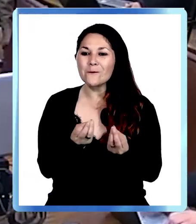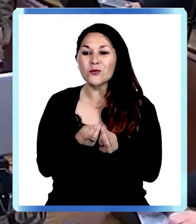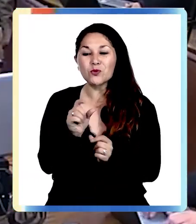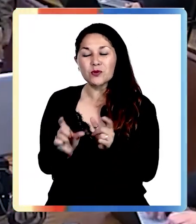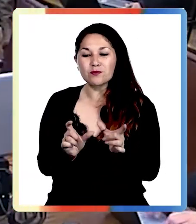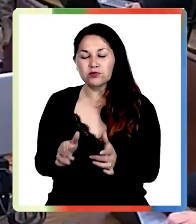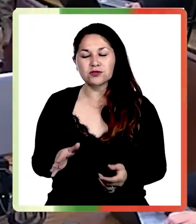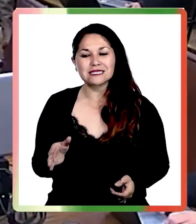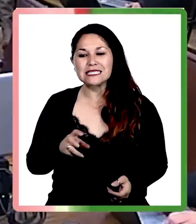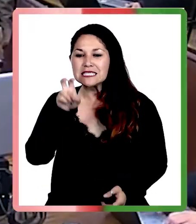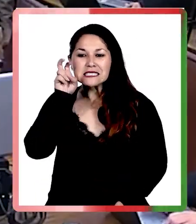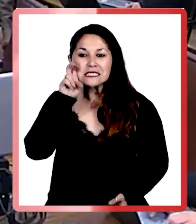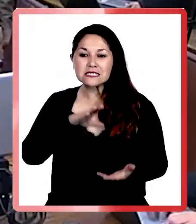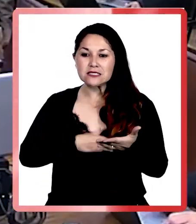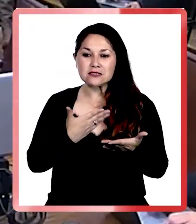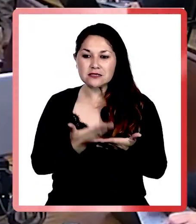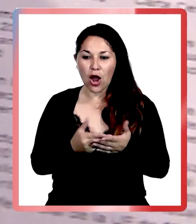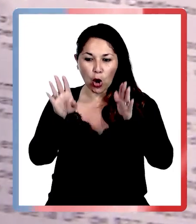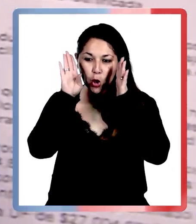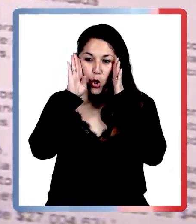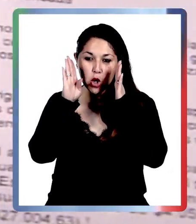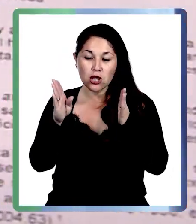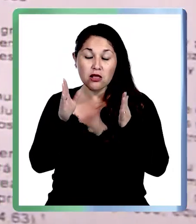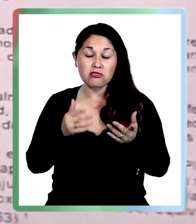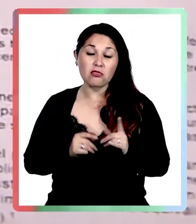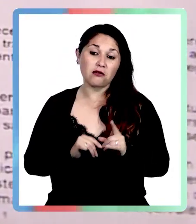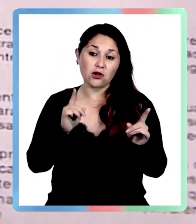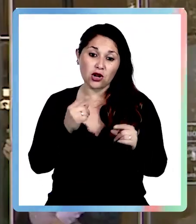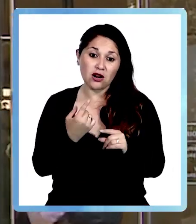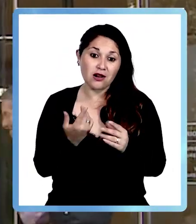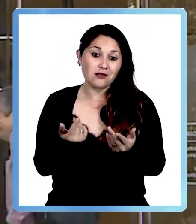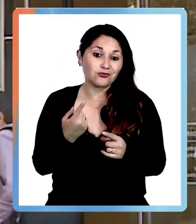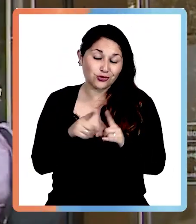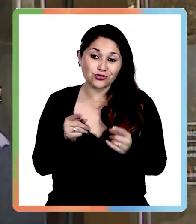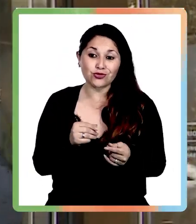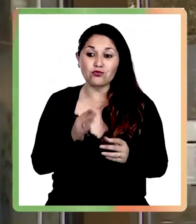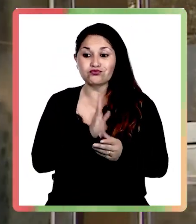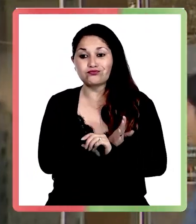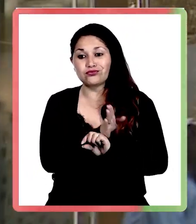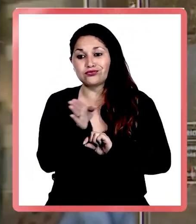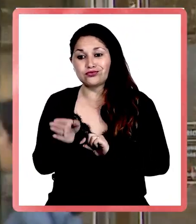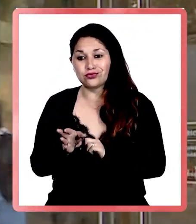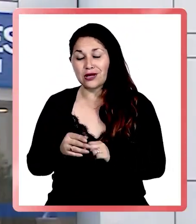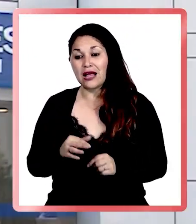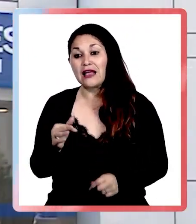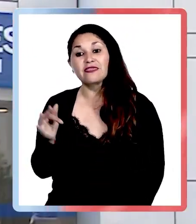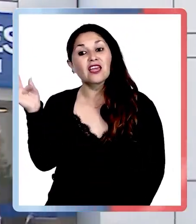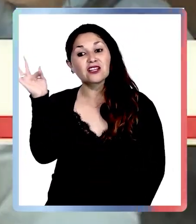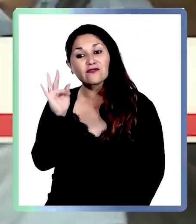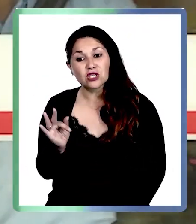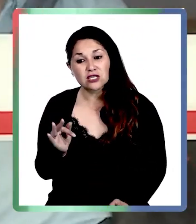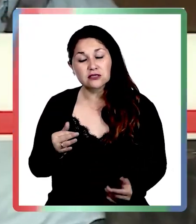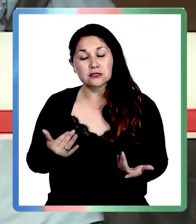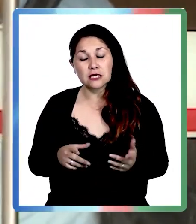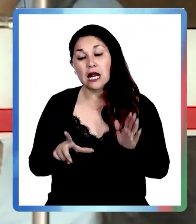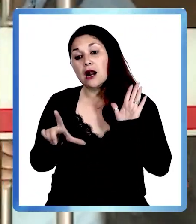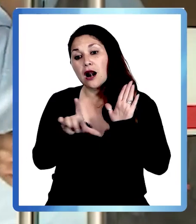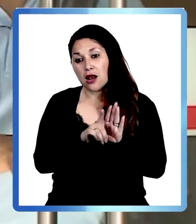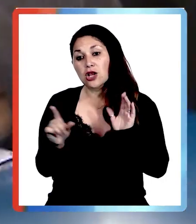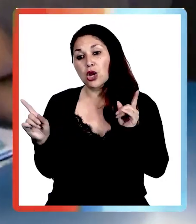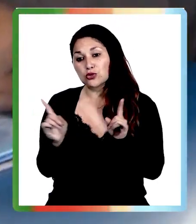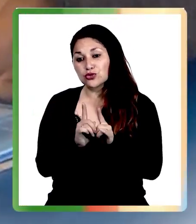sin atención y mucha gente va a tener que irse al sistema público. De hecho, el proyecto de ley corta también